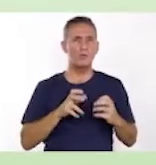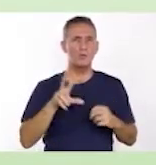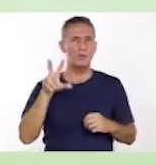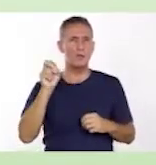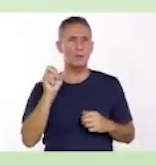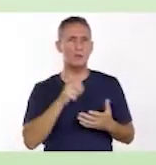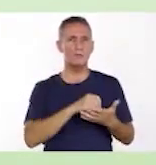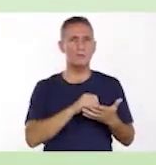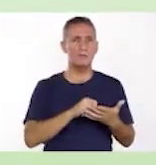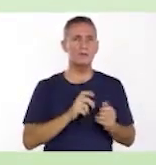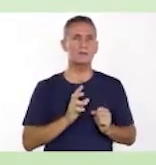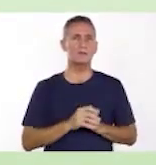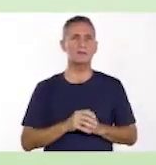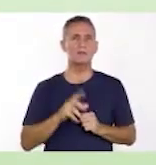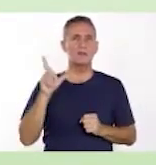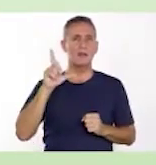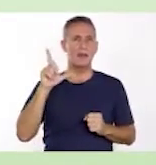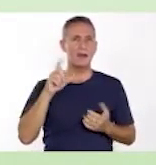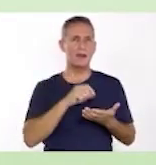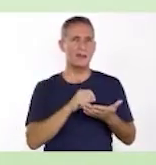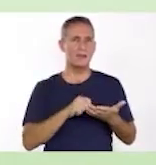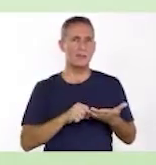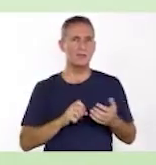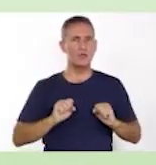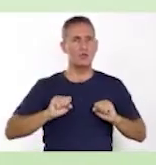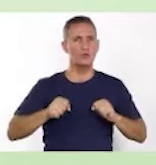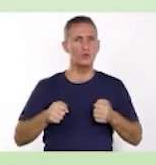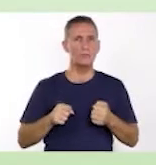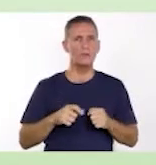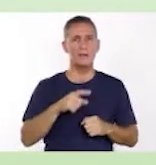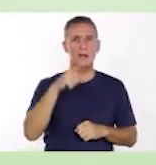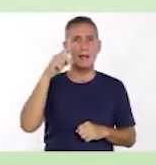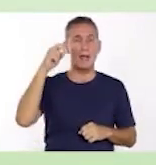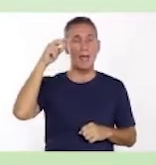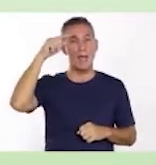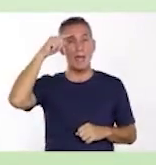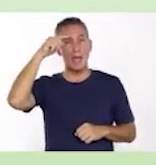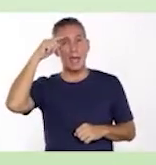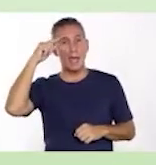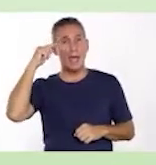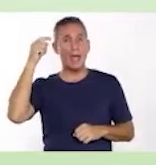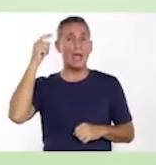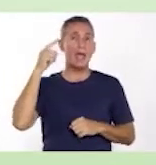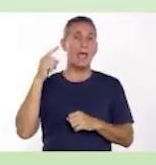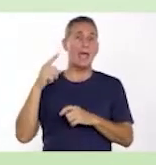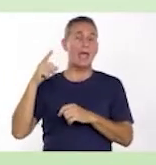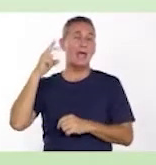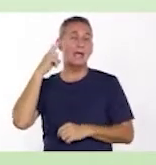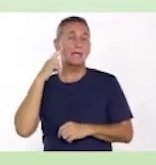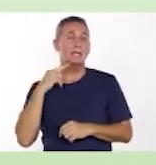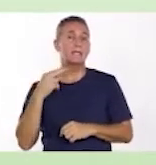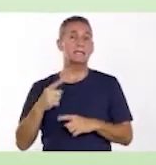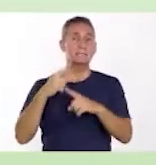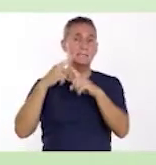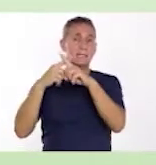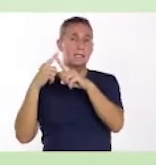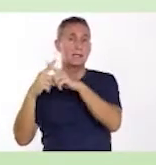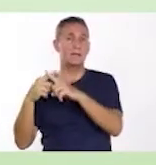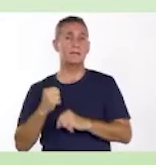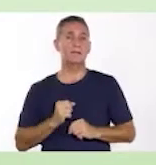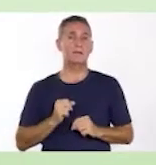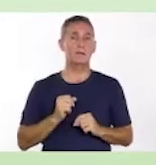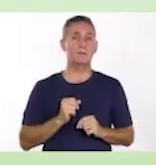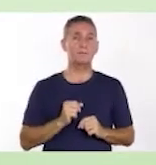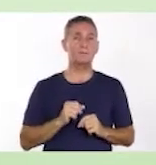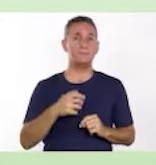la literatura, que dominará el siglo XX. Poesía renovadora, que tiene